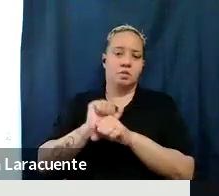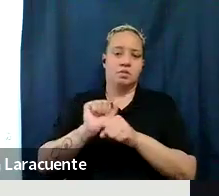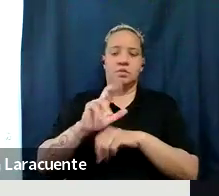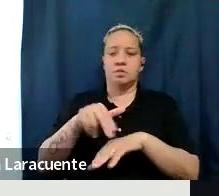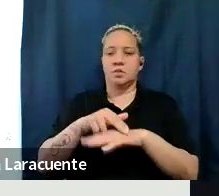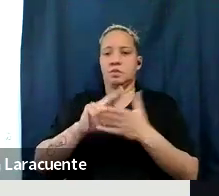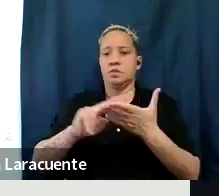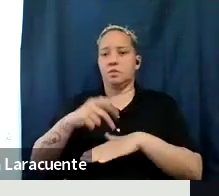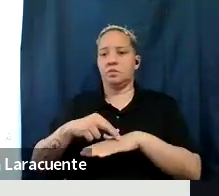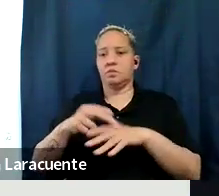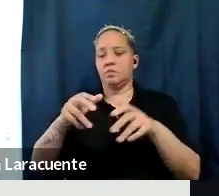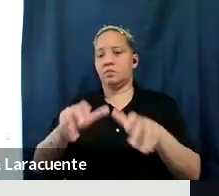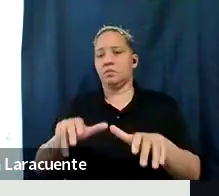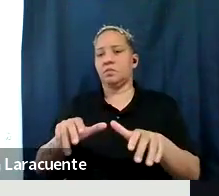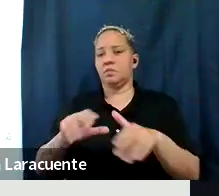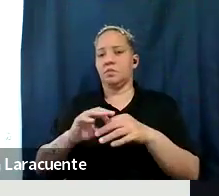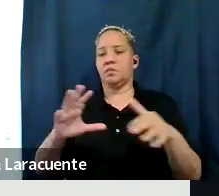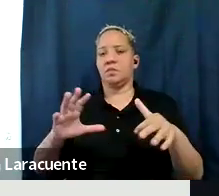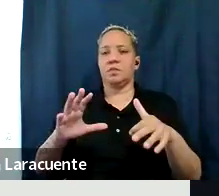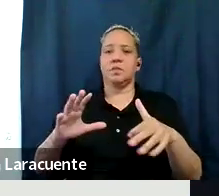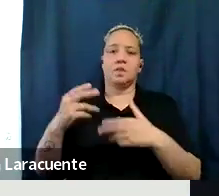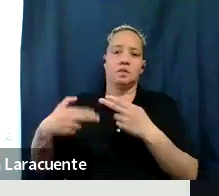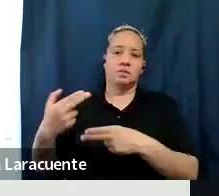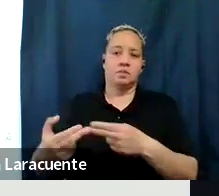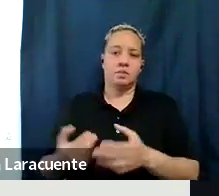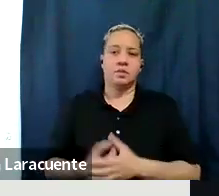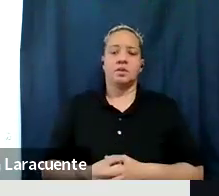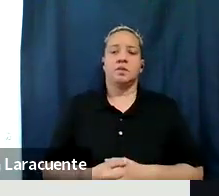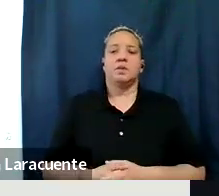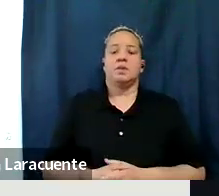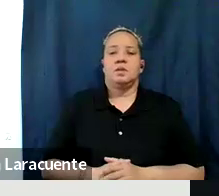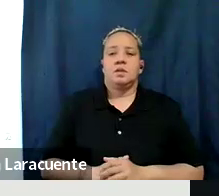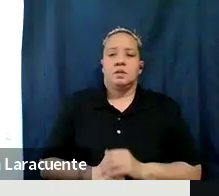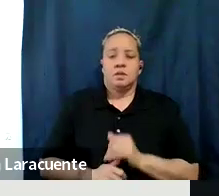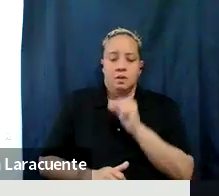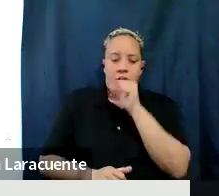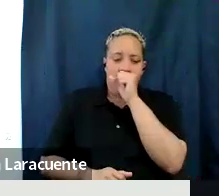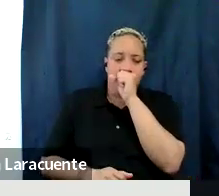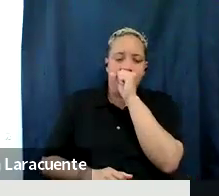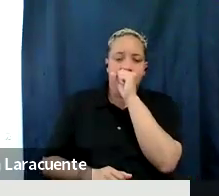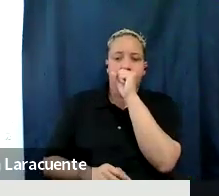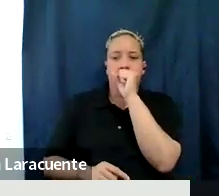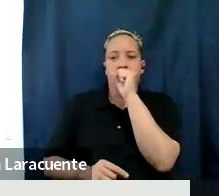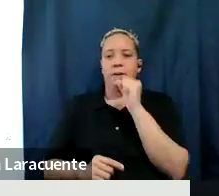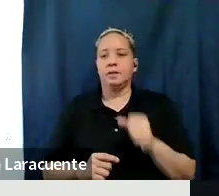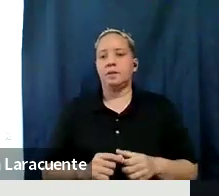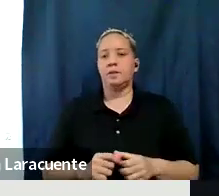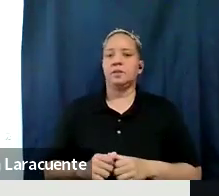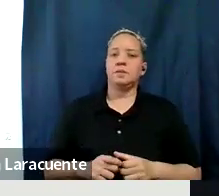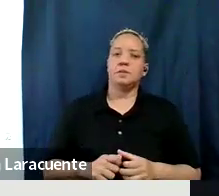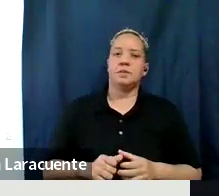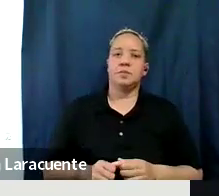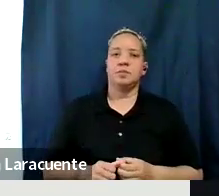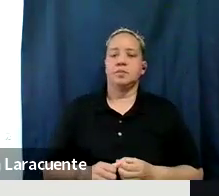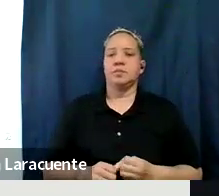Rico no quiera desprenderse de ese legado. Dicho lo cual, lo que yo creo que sí favorecería el